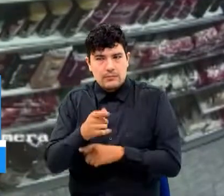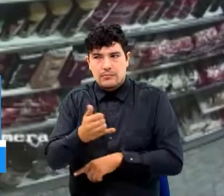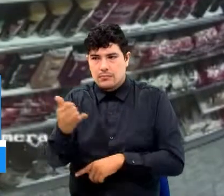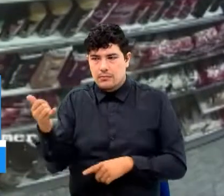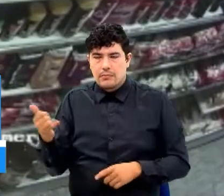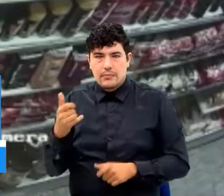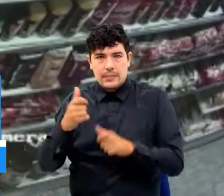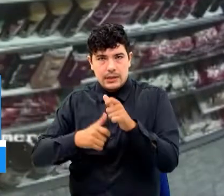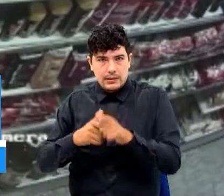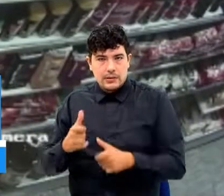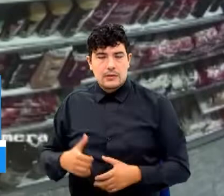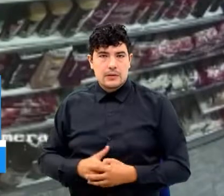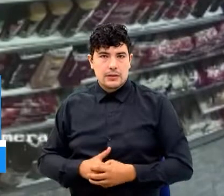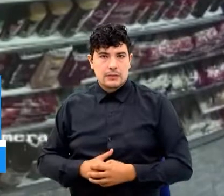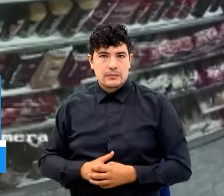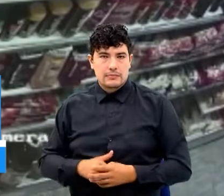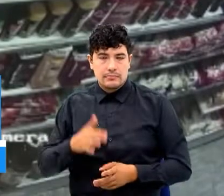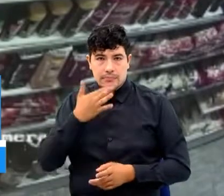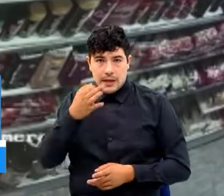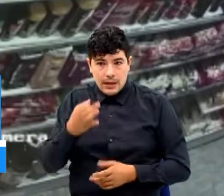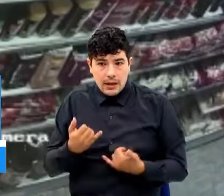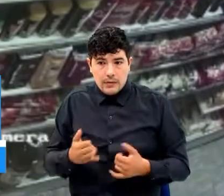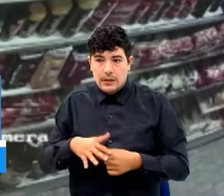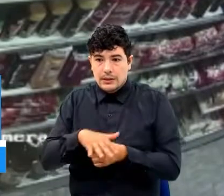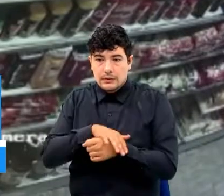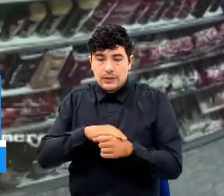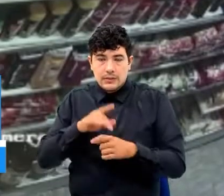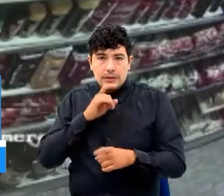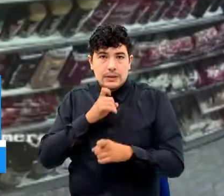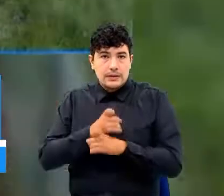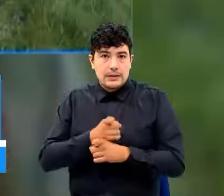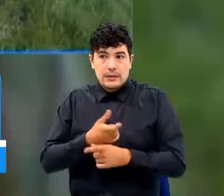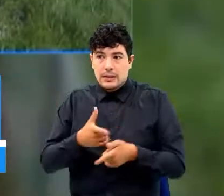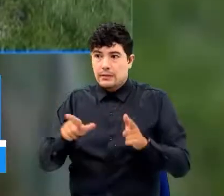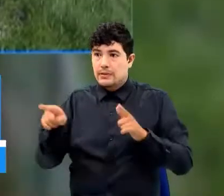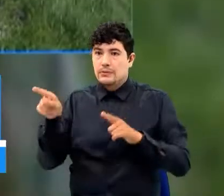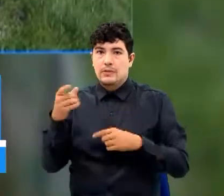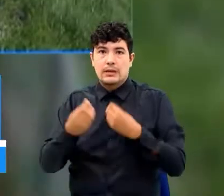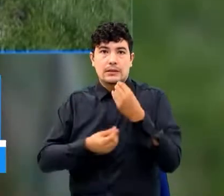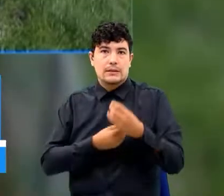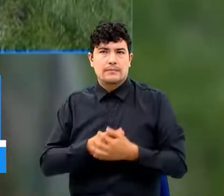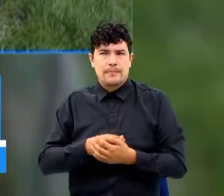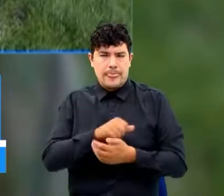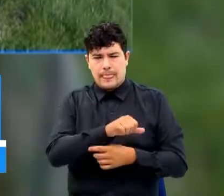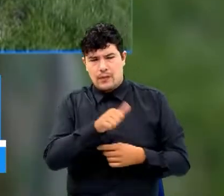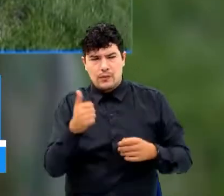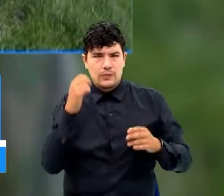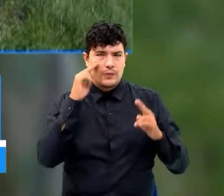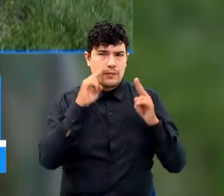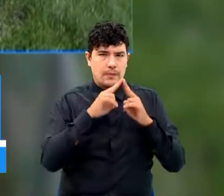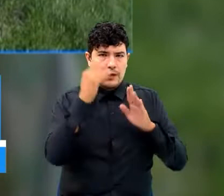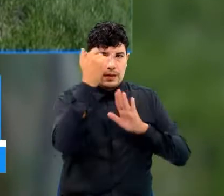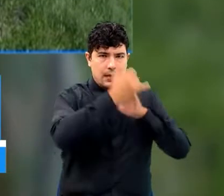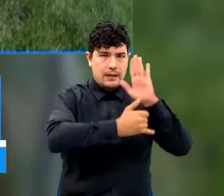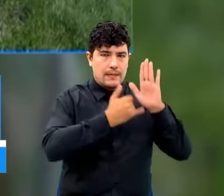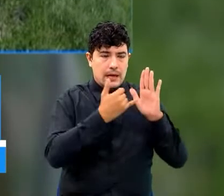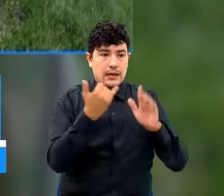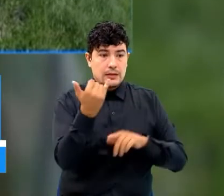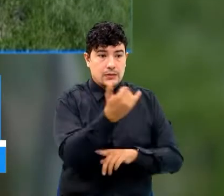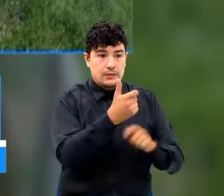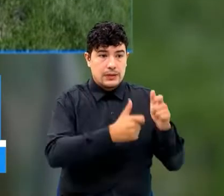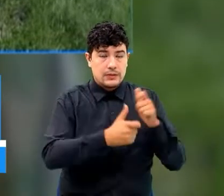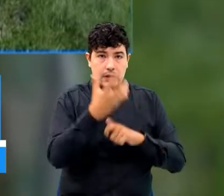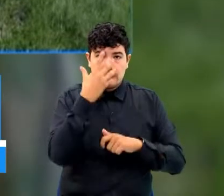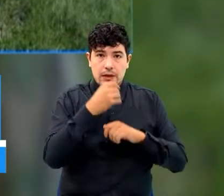le estamos dejando pues prácticamente el camino libre para que hagan de las suyas. Otras de las imágenes se observa cómo estos presuntos ladrones esperan